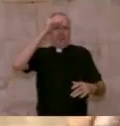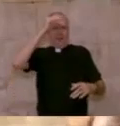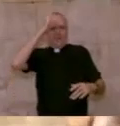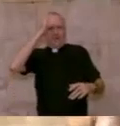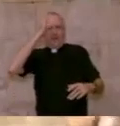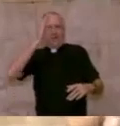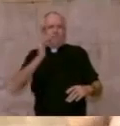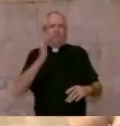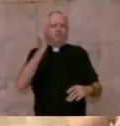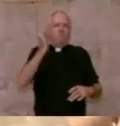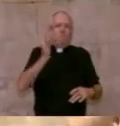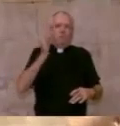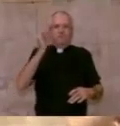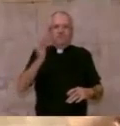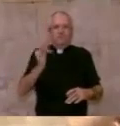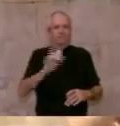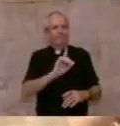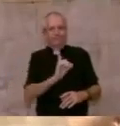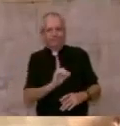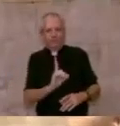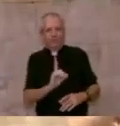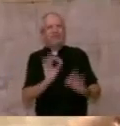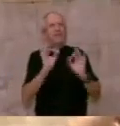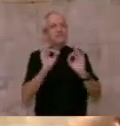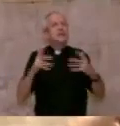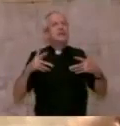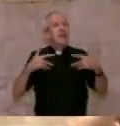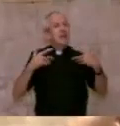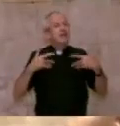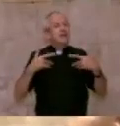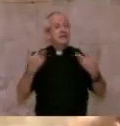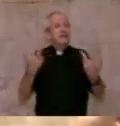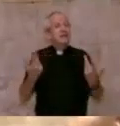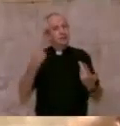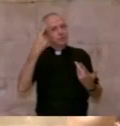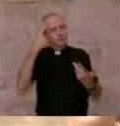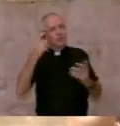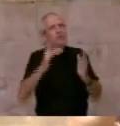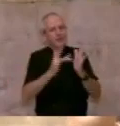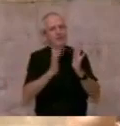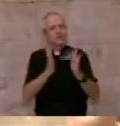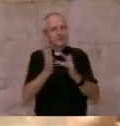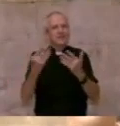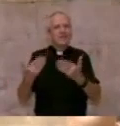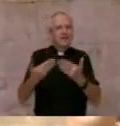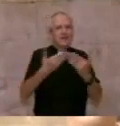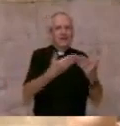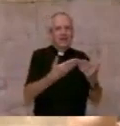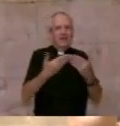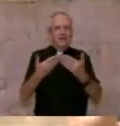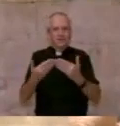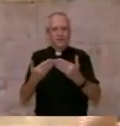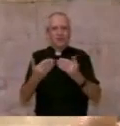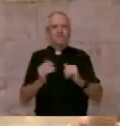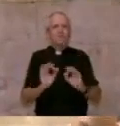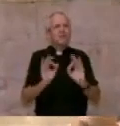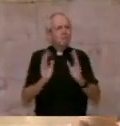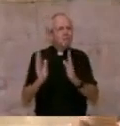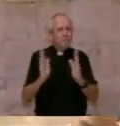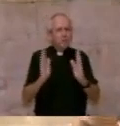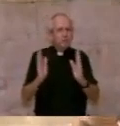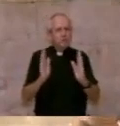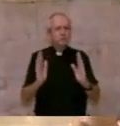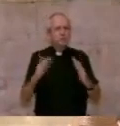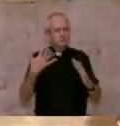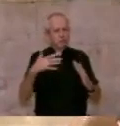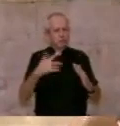son optimistas por naturaleza. No, es la alegría que, como nos recuerda Jesús en el Evangelio, por cierto, en momentos muy